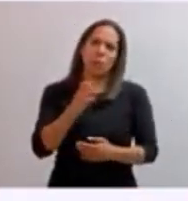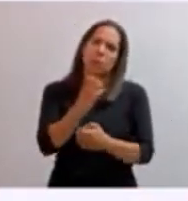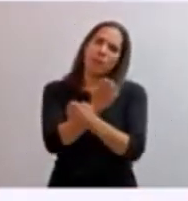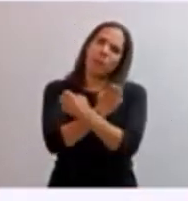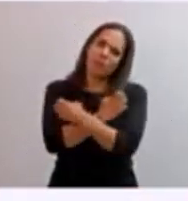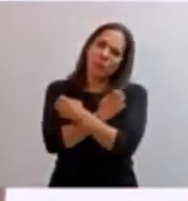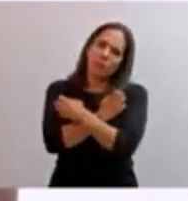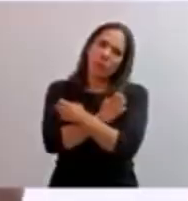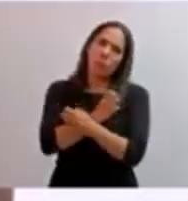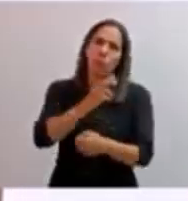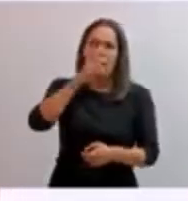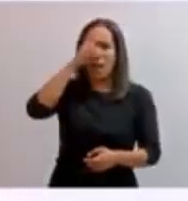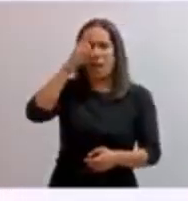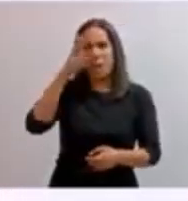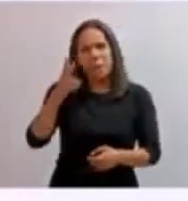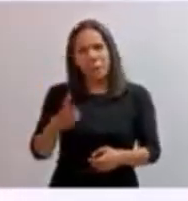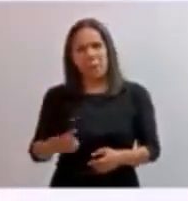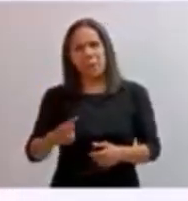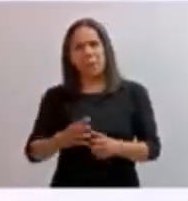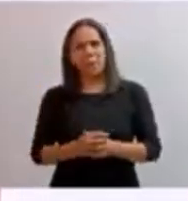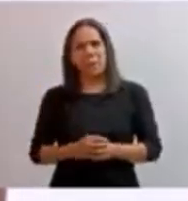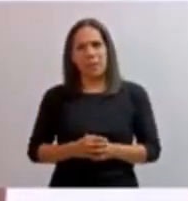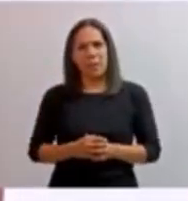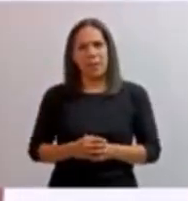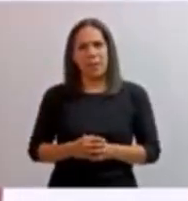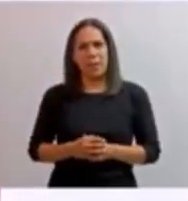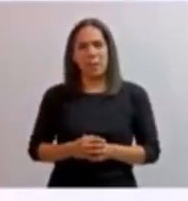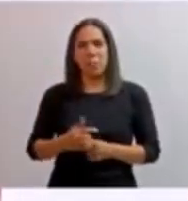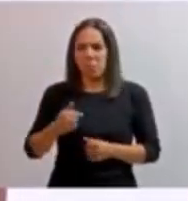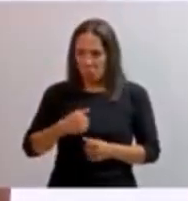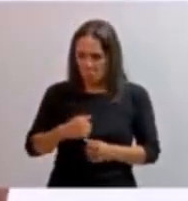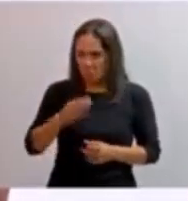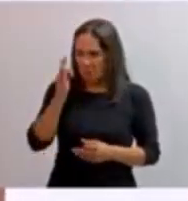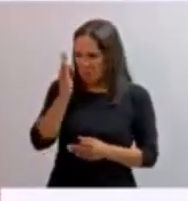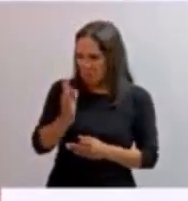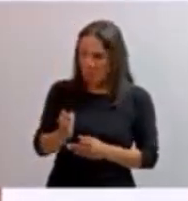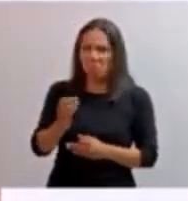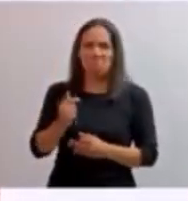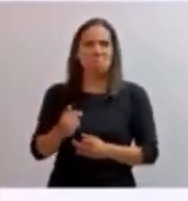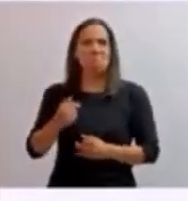distinta. Es que podamos reconocer